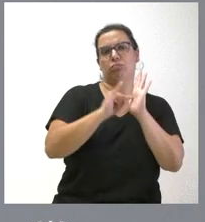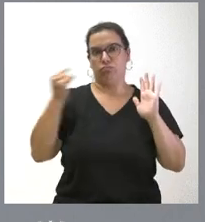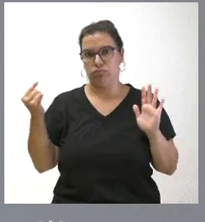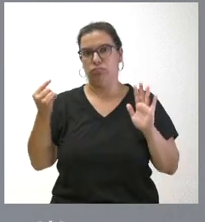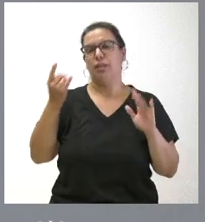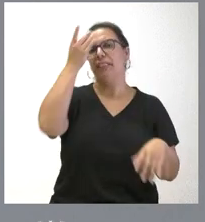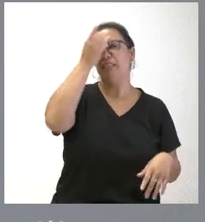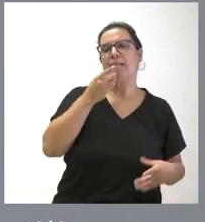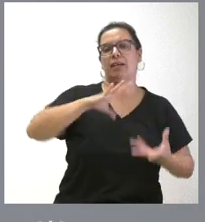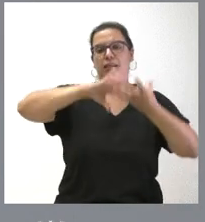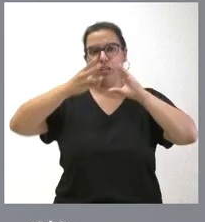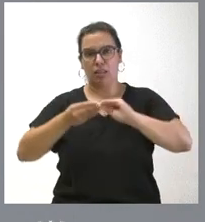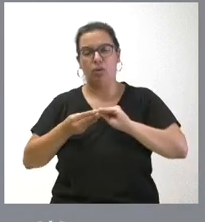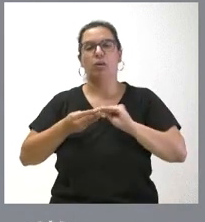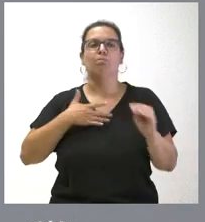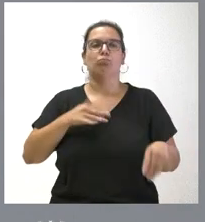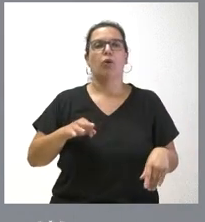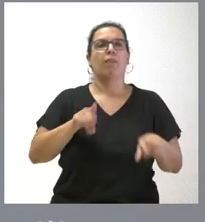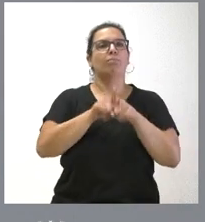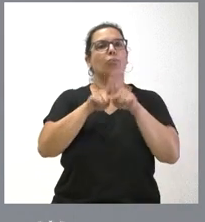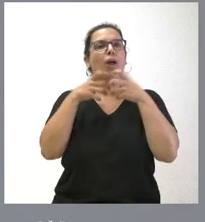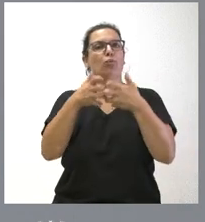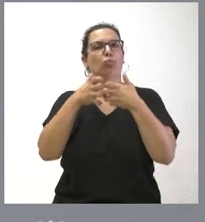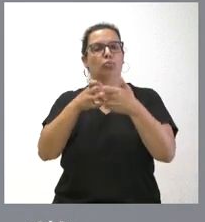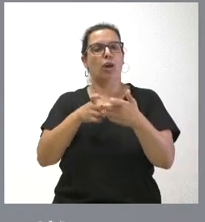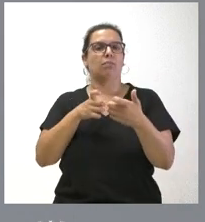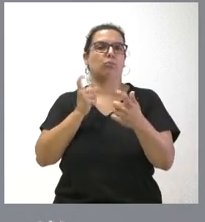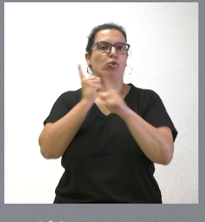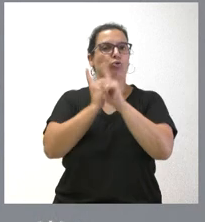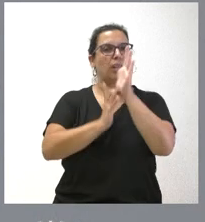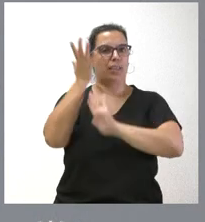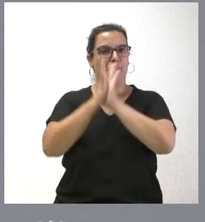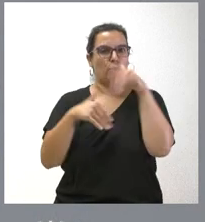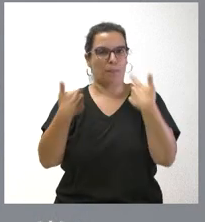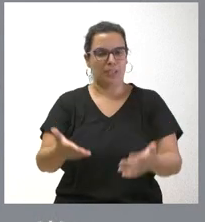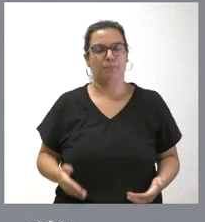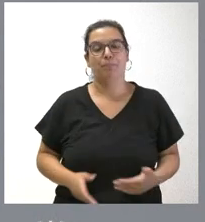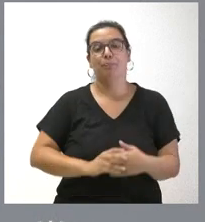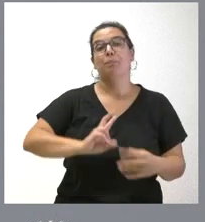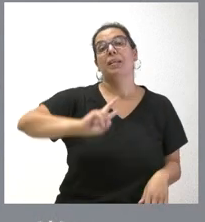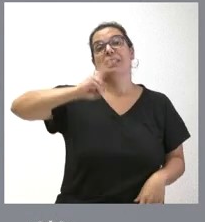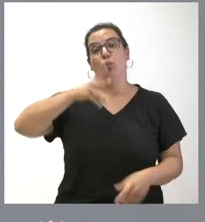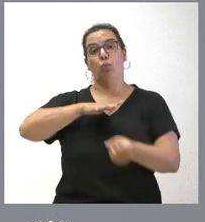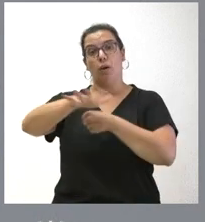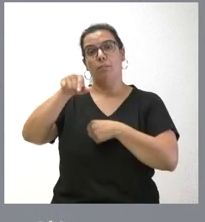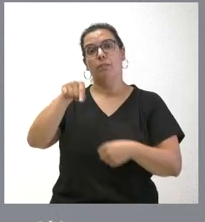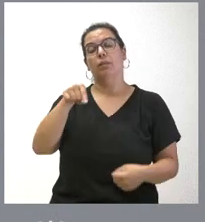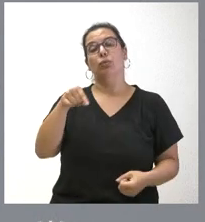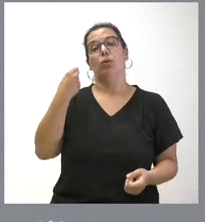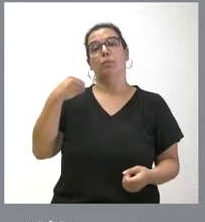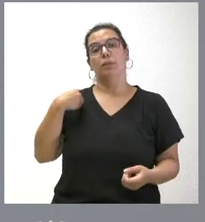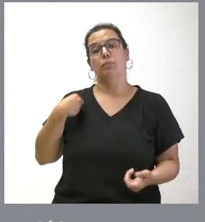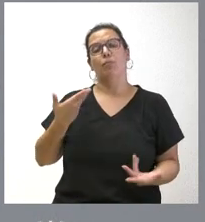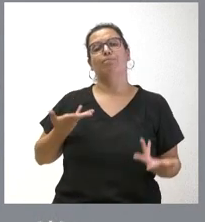digitalización que permita también una lucha más eficaz contra estos incendios un segundo ámbito es el que contempla el suministro